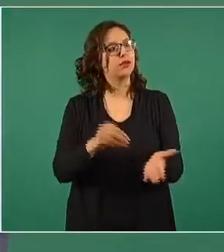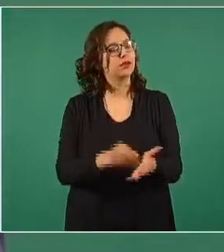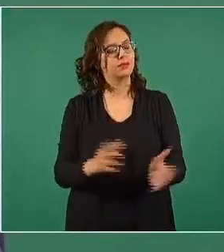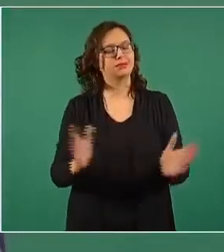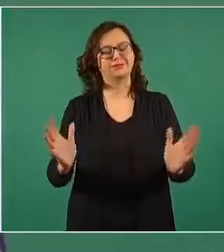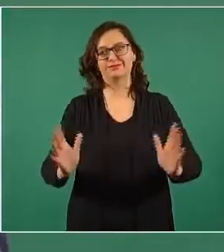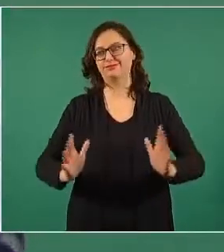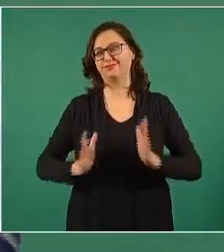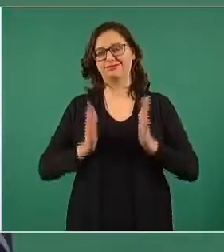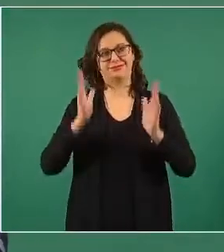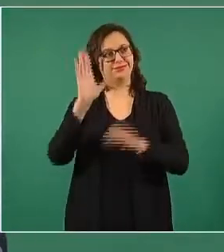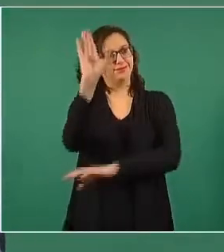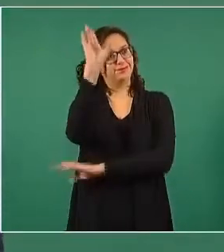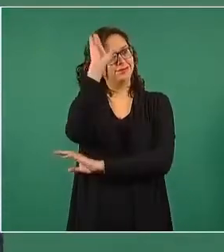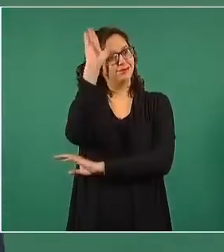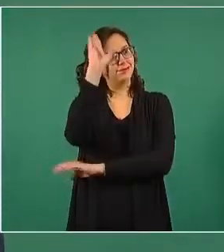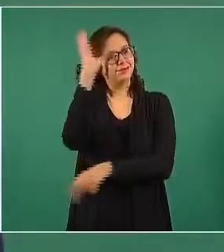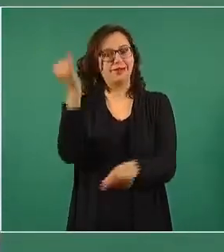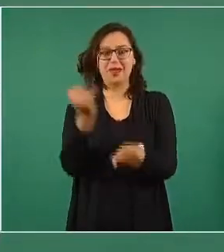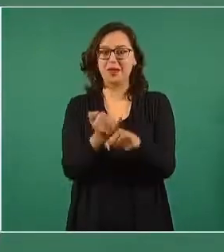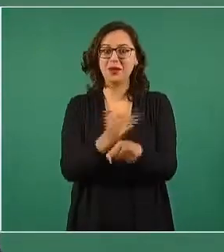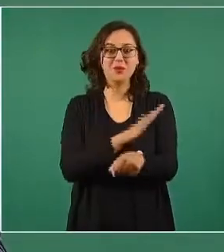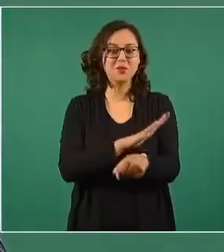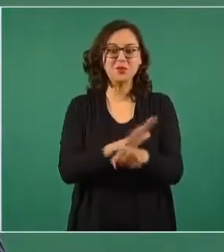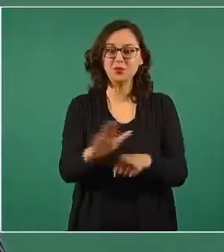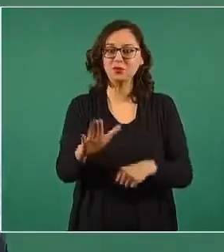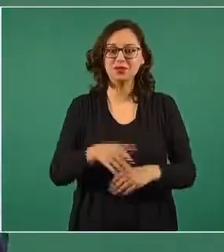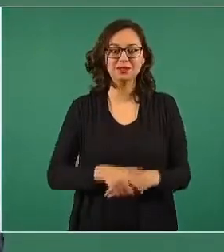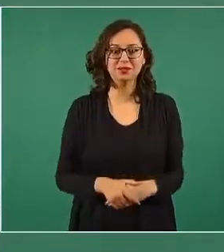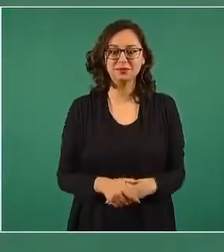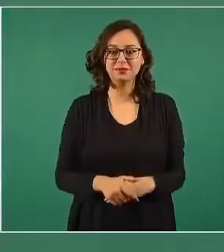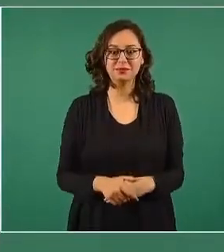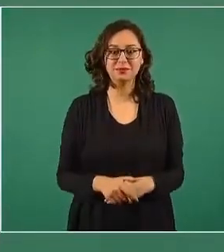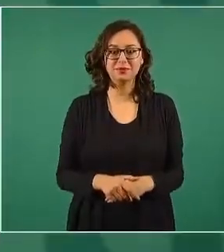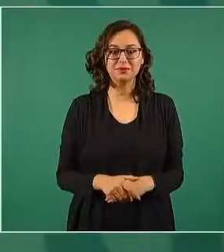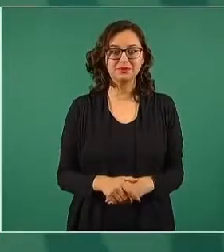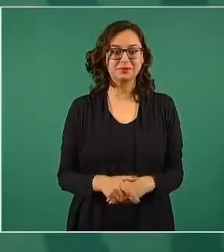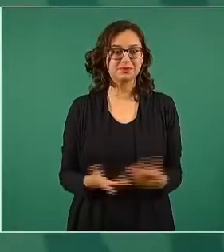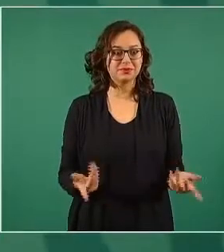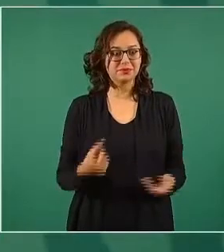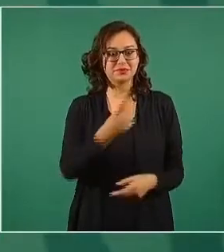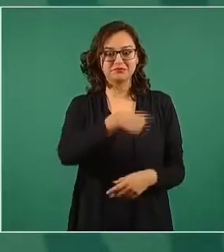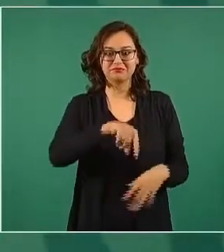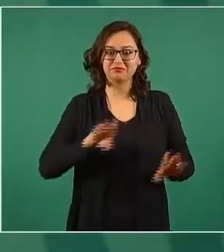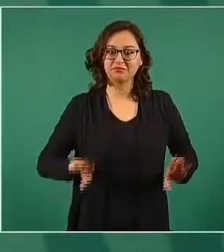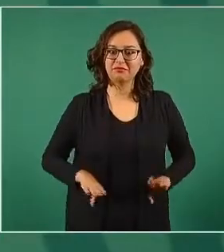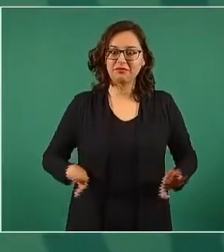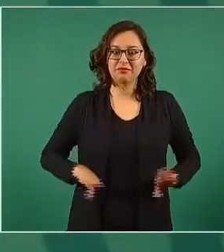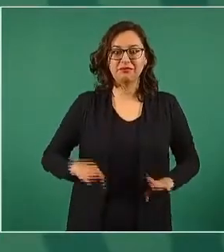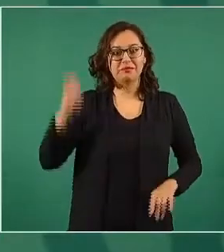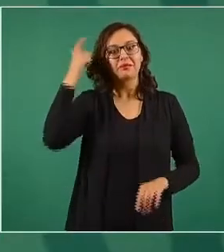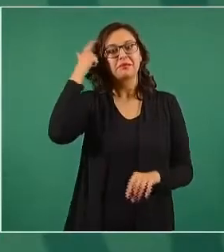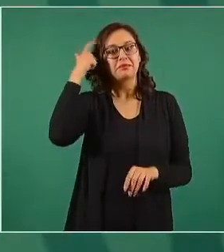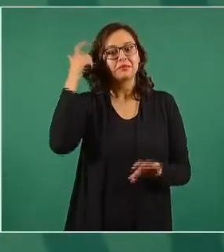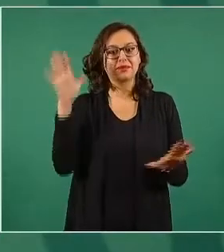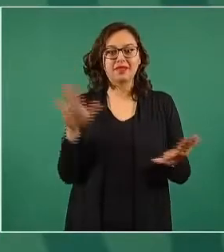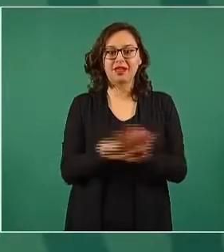y que ellos también no cambien de actitud,